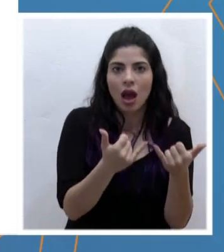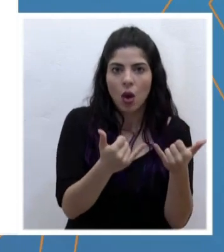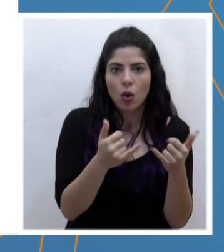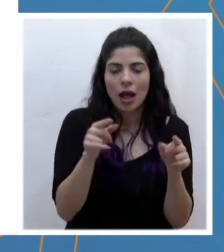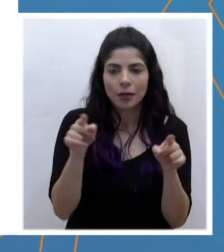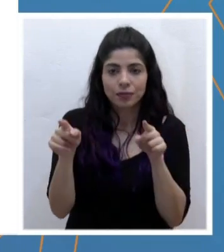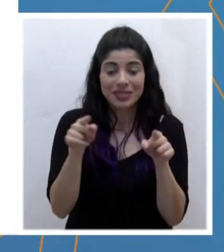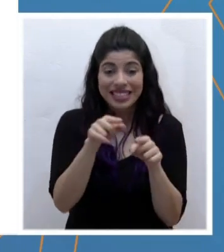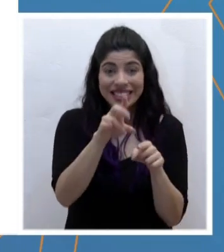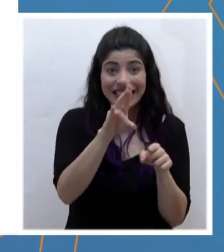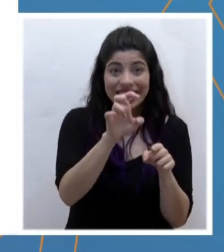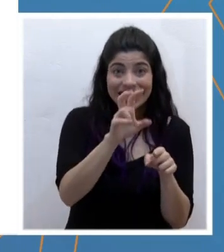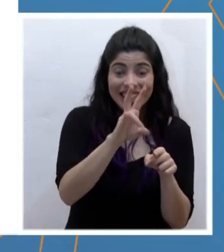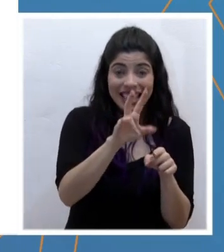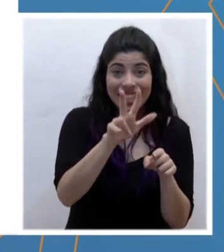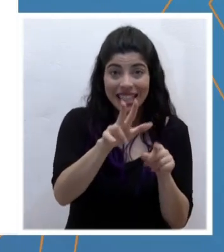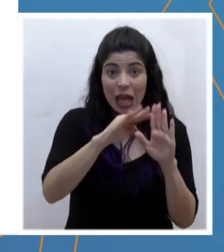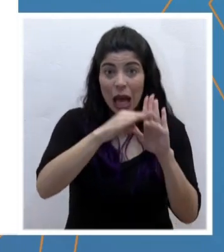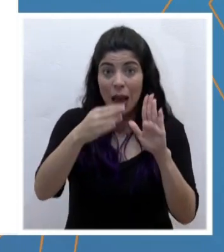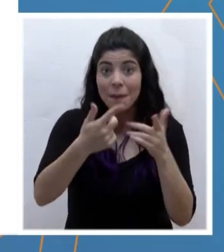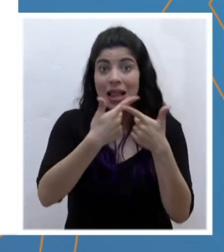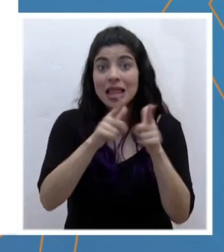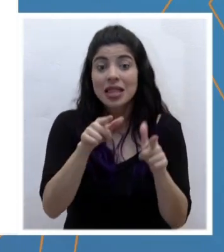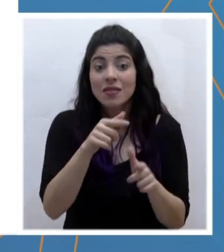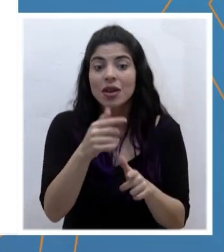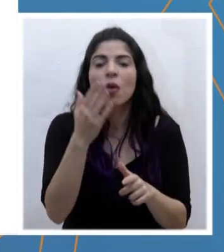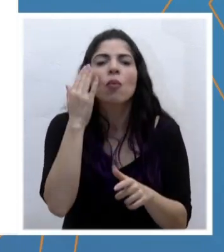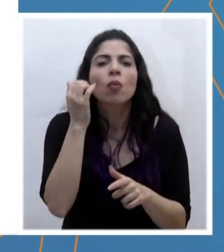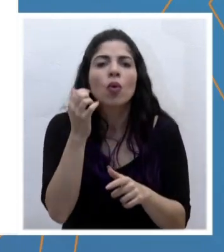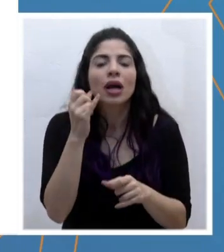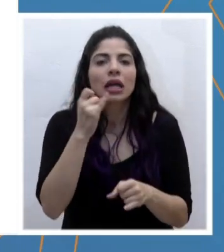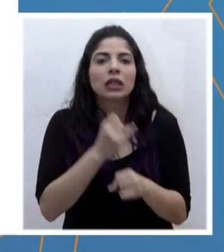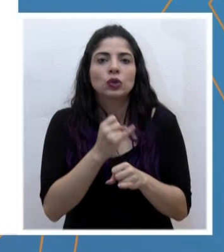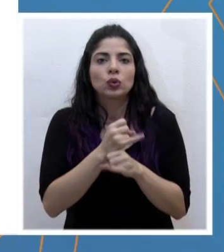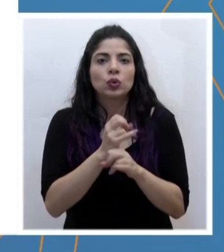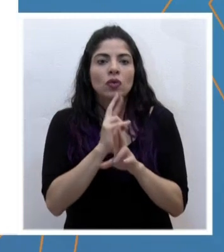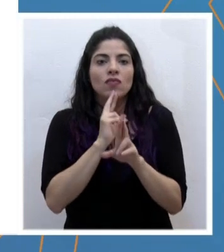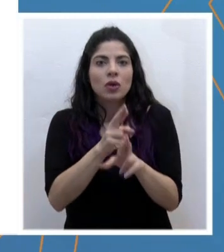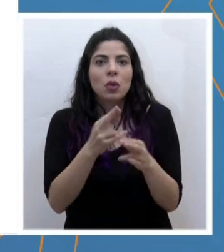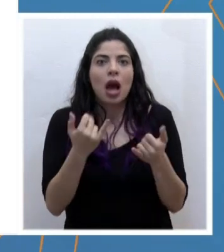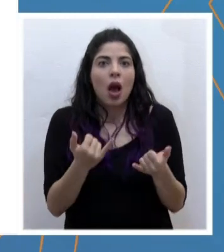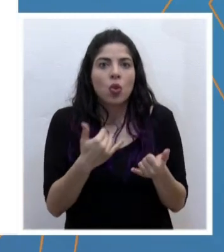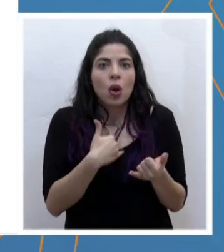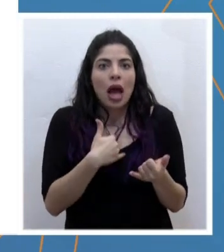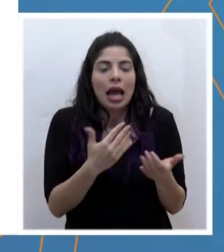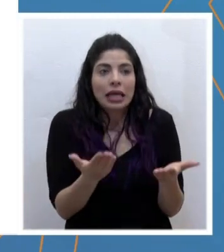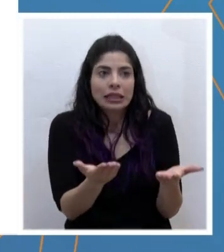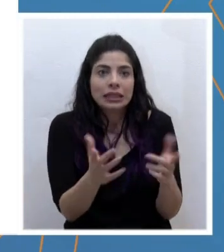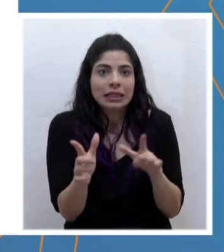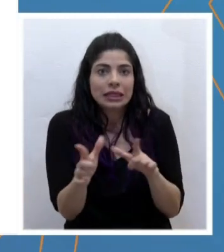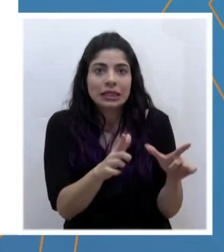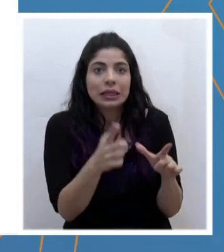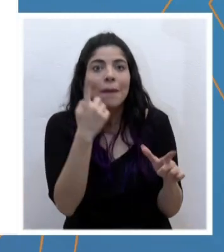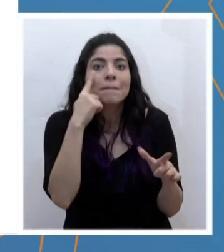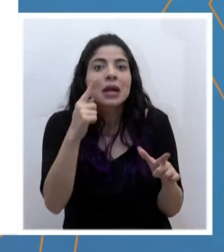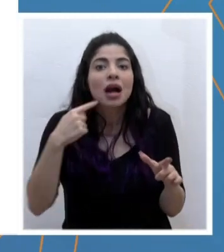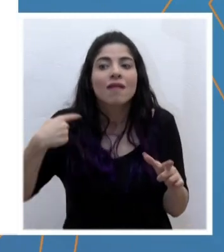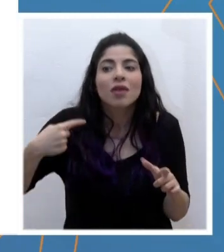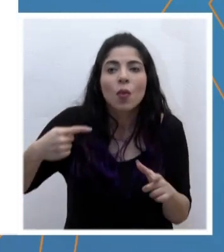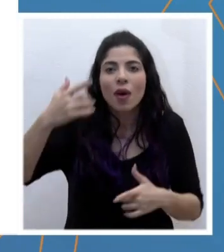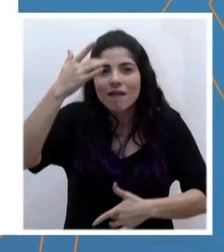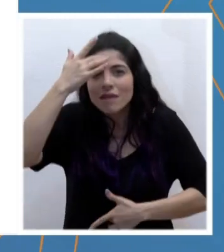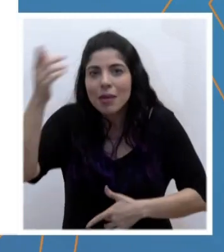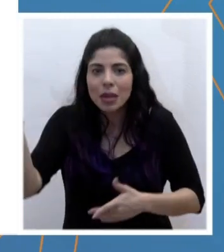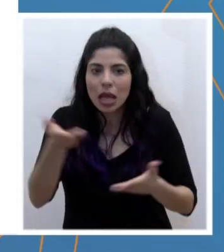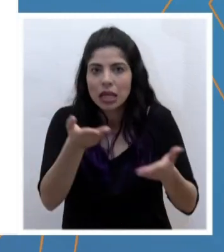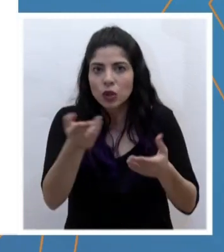Estas 773 camas libres es la respuesta que tiene la institución actualmente para atender las patologías habituales, pero